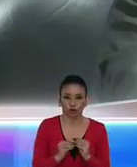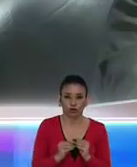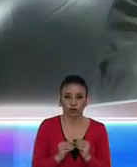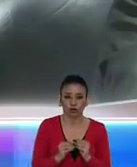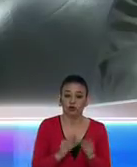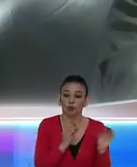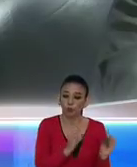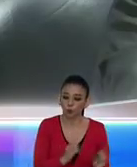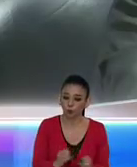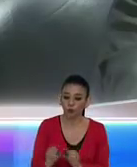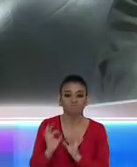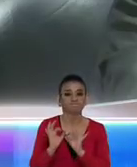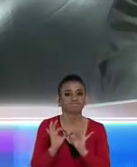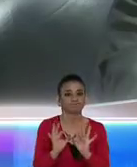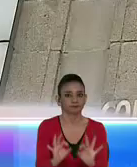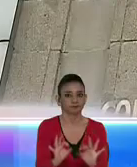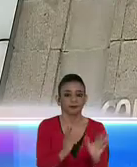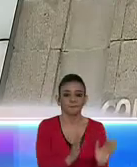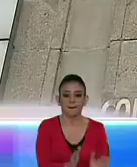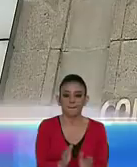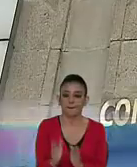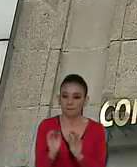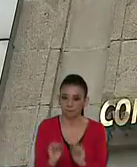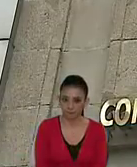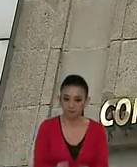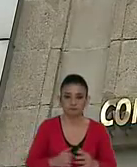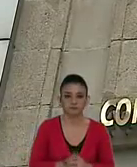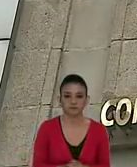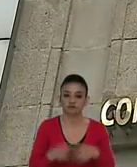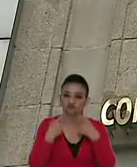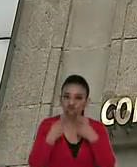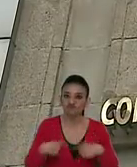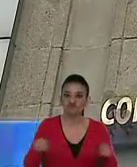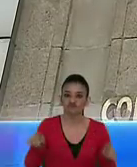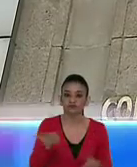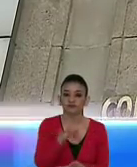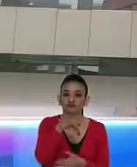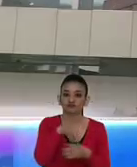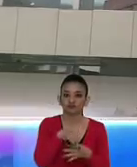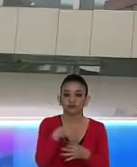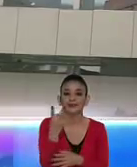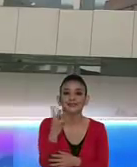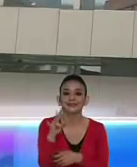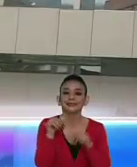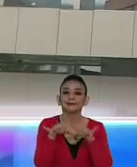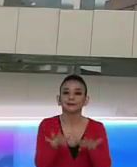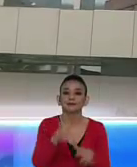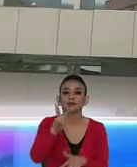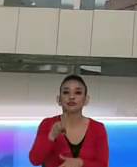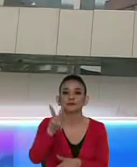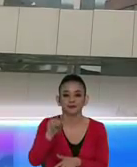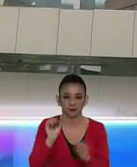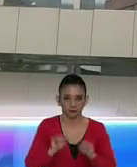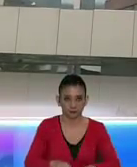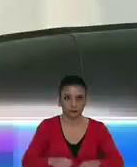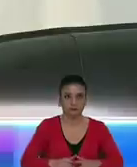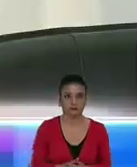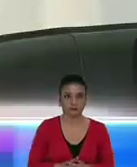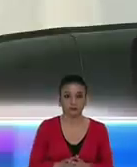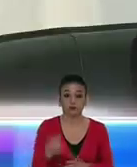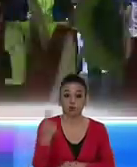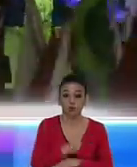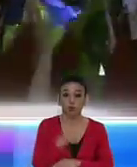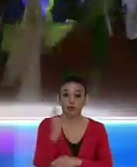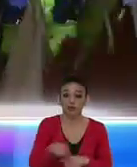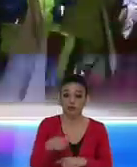ordenada dentro de sus etapas. Oficialmente la convocatoria de elecciones arranca el 17 de septiembre de 2020. Un día después se podrá